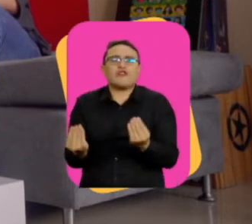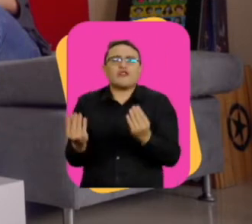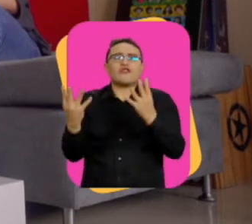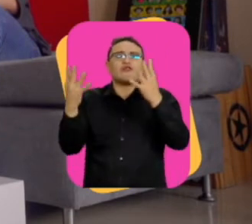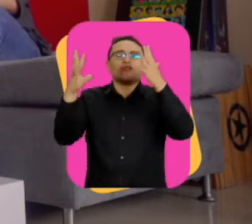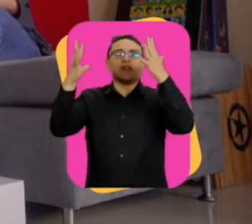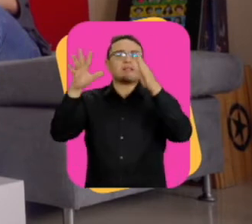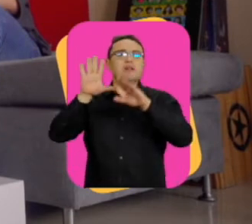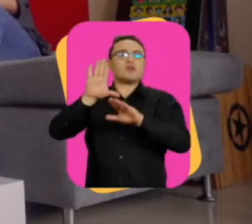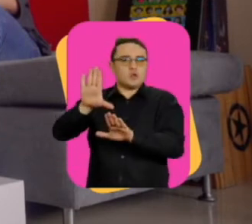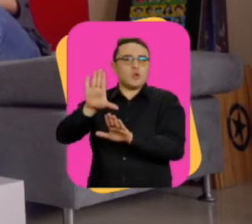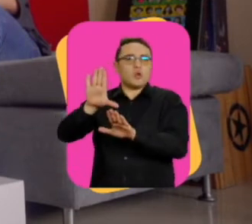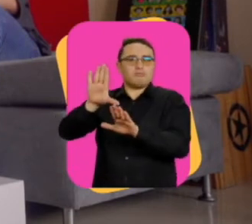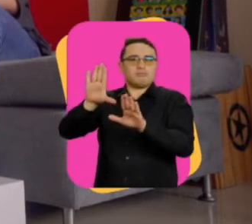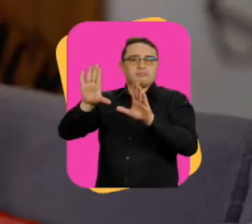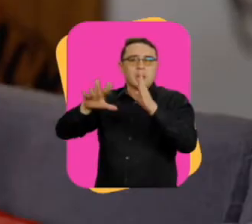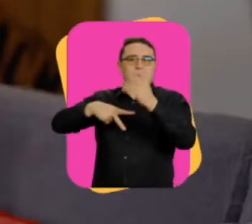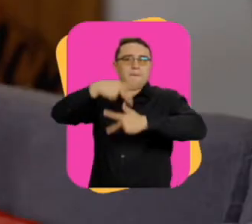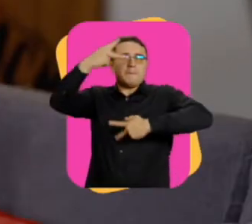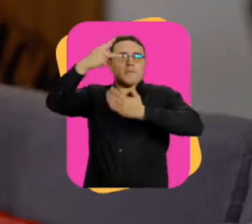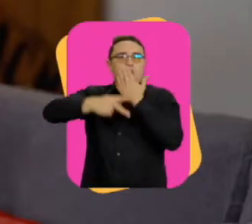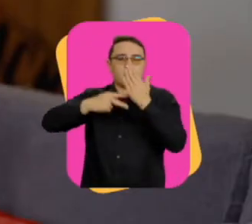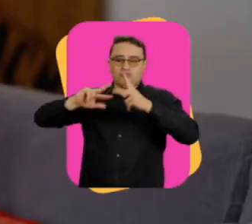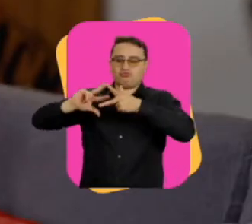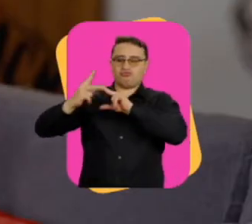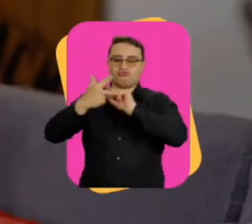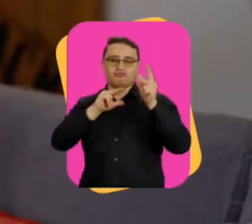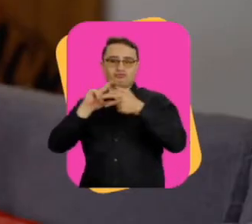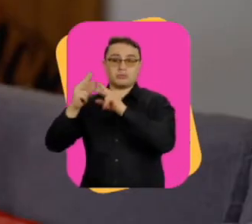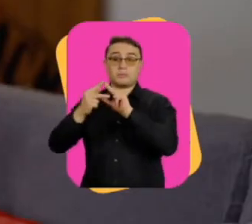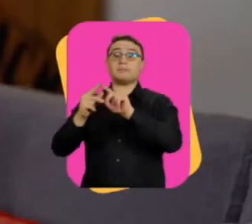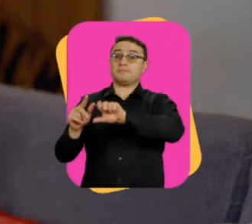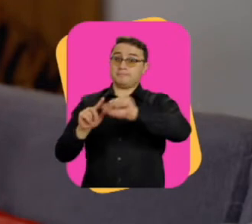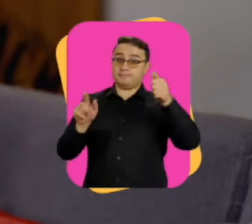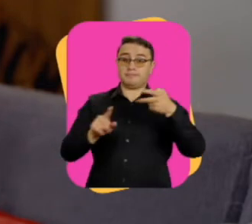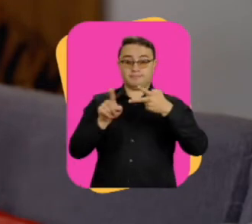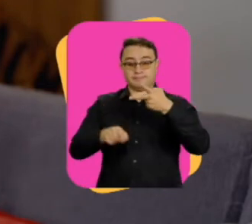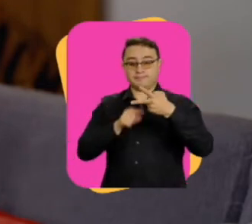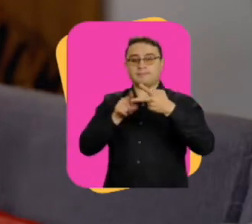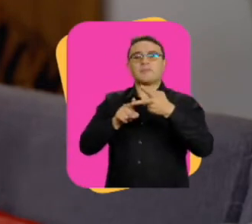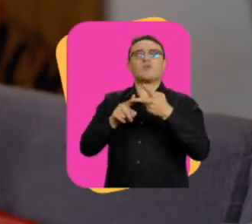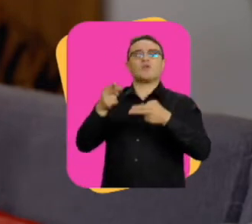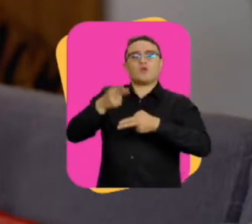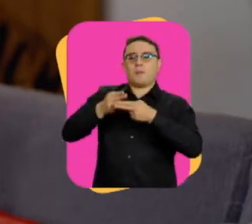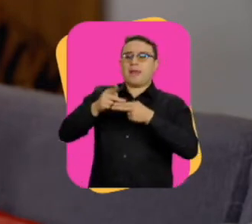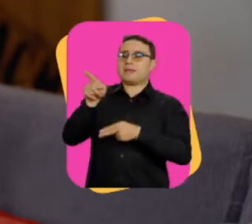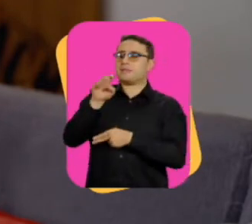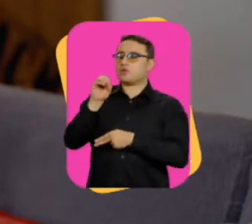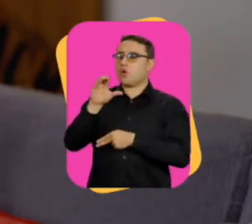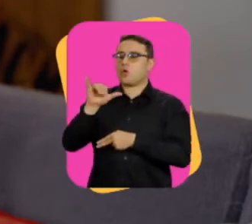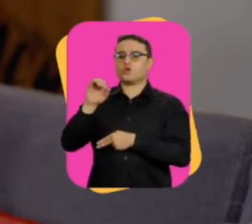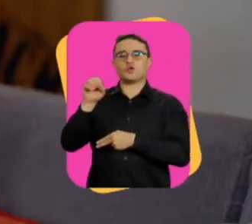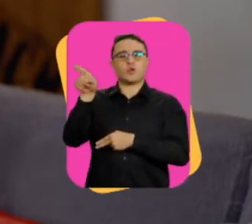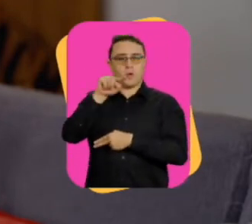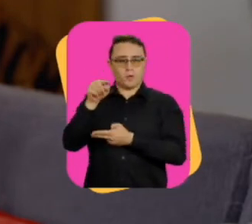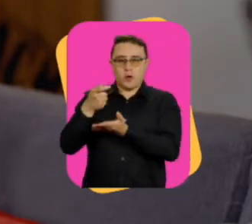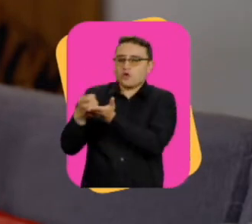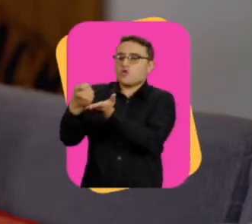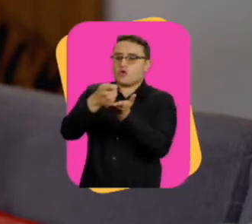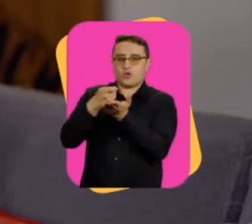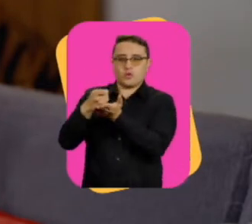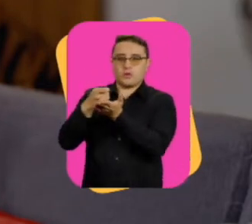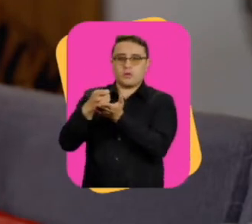Kids Prigenes, un proyecto de animación. Y el otro proyecto es Socios. ¿De qué manera el canal